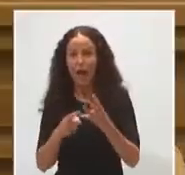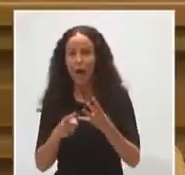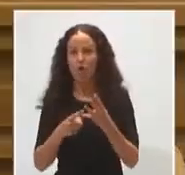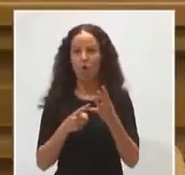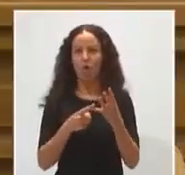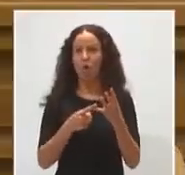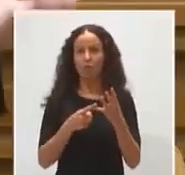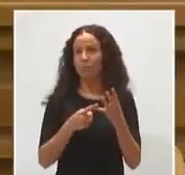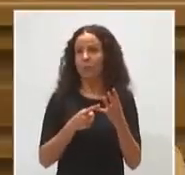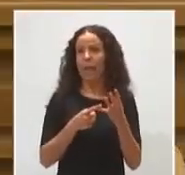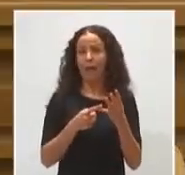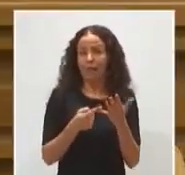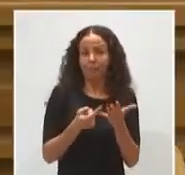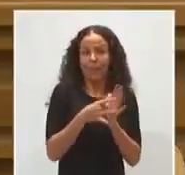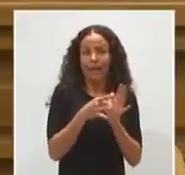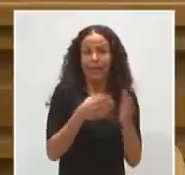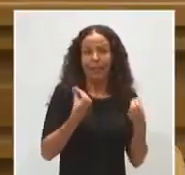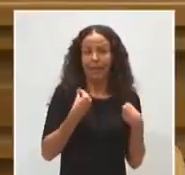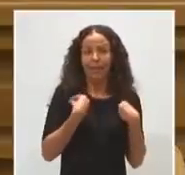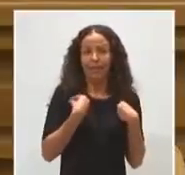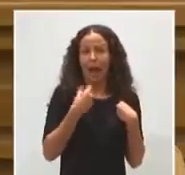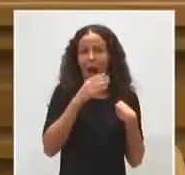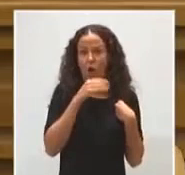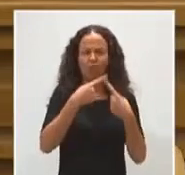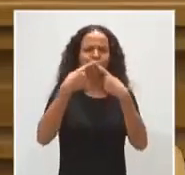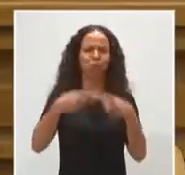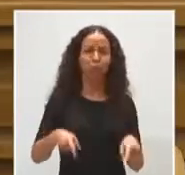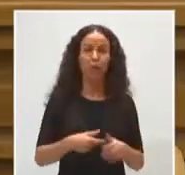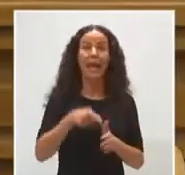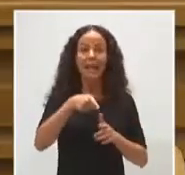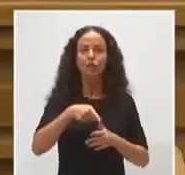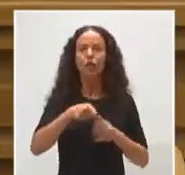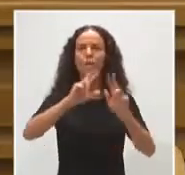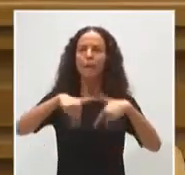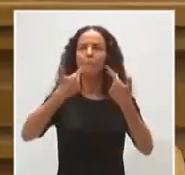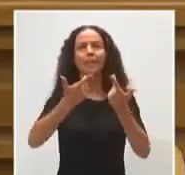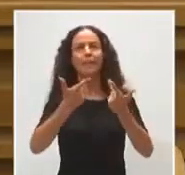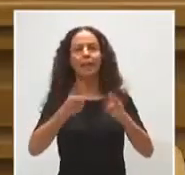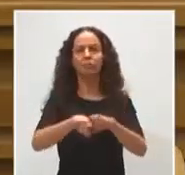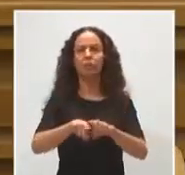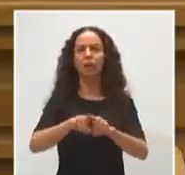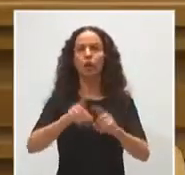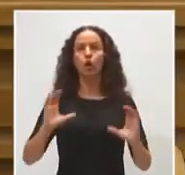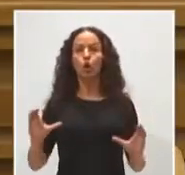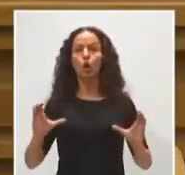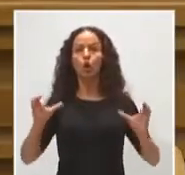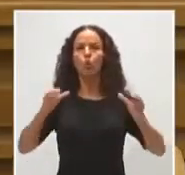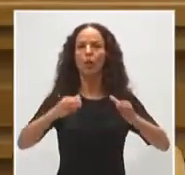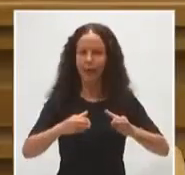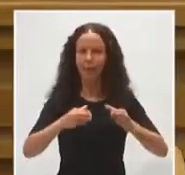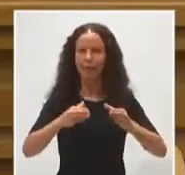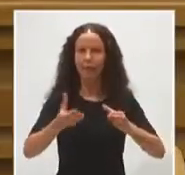condiciones de vida de hoy no tienen que ver con las desde entonces y nos han permitido ser una comunidad dentro de una